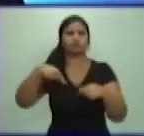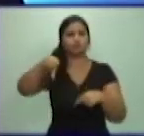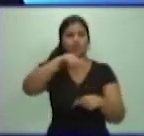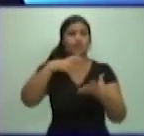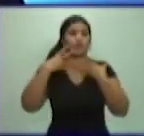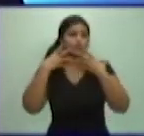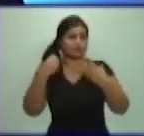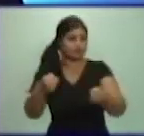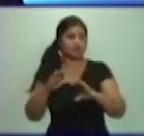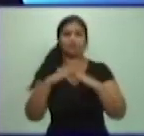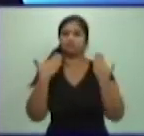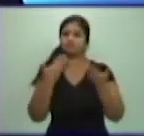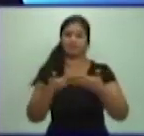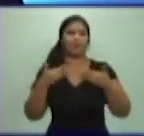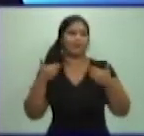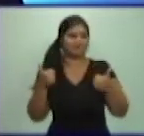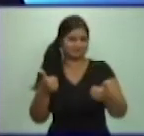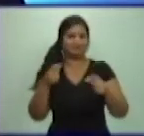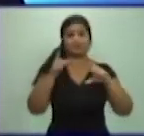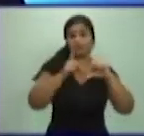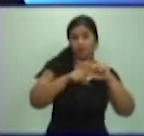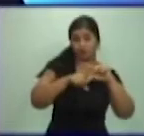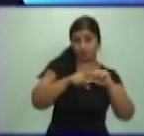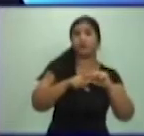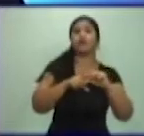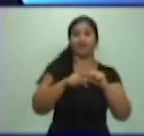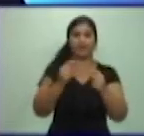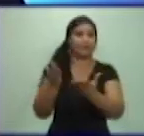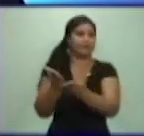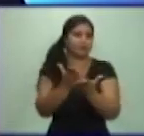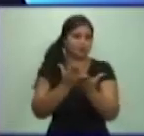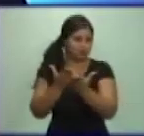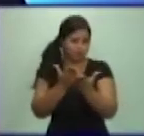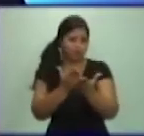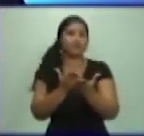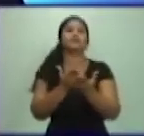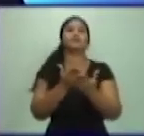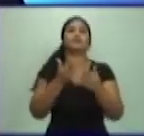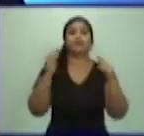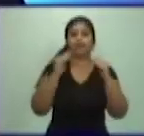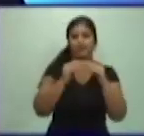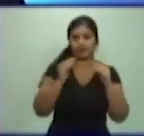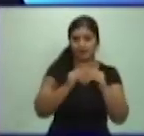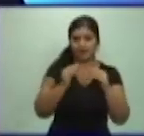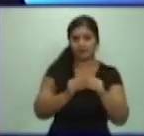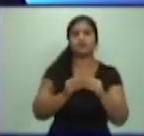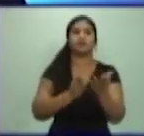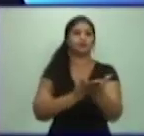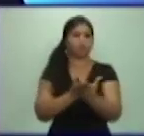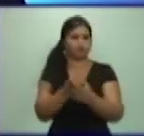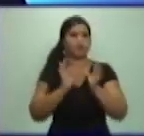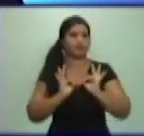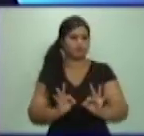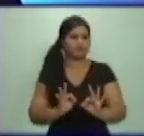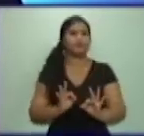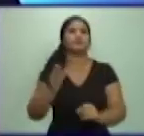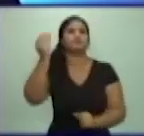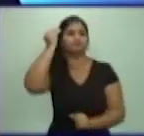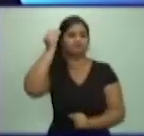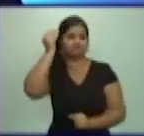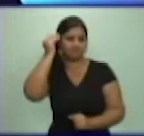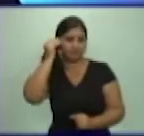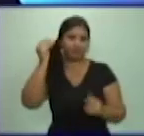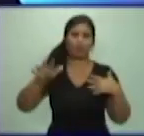contenido para que, bueno, desde casa, por supuesto, no pierdan ese ritmo de estudio y ese entusiasmo